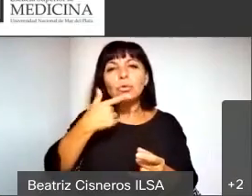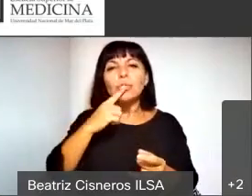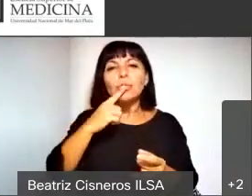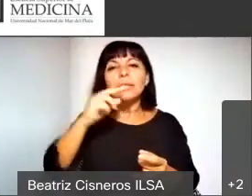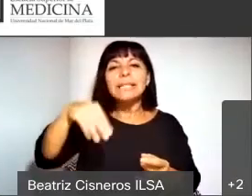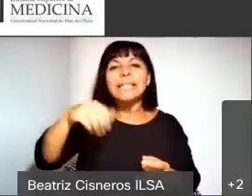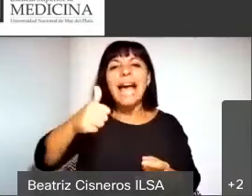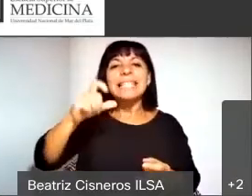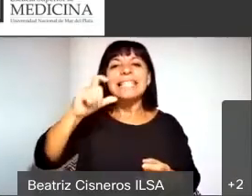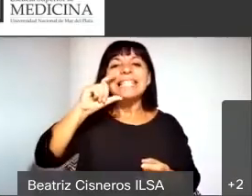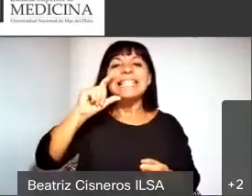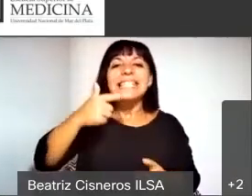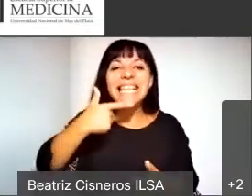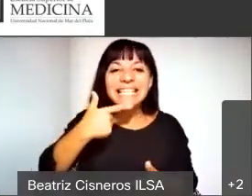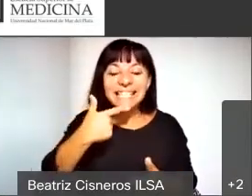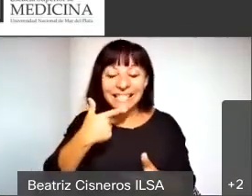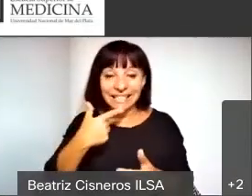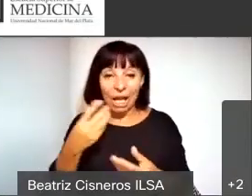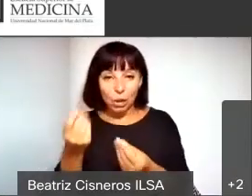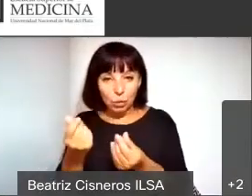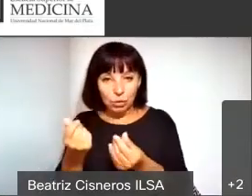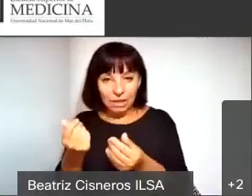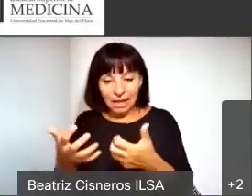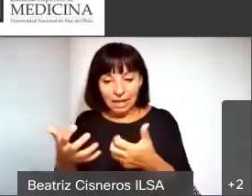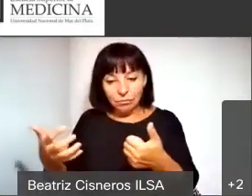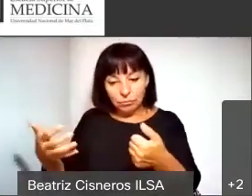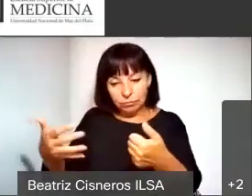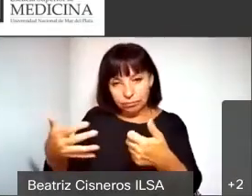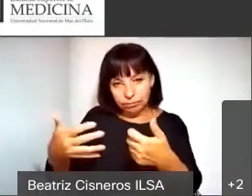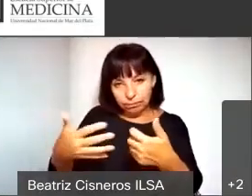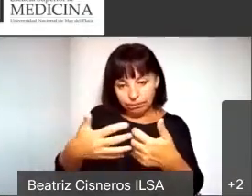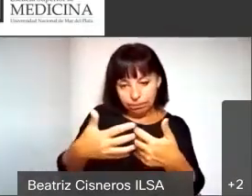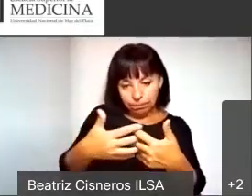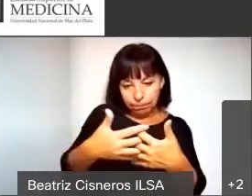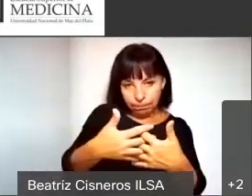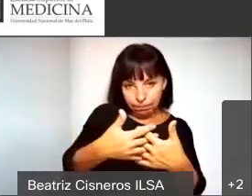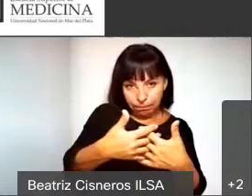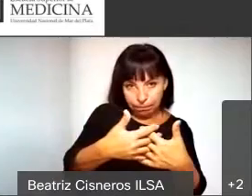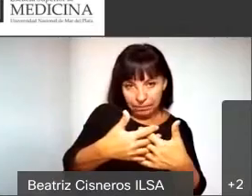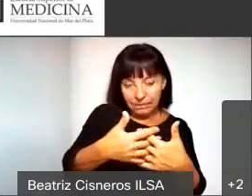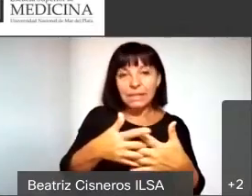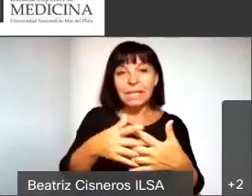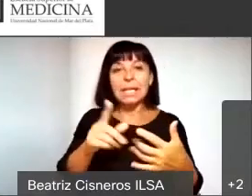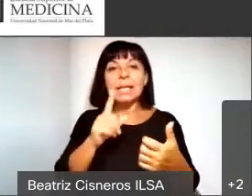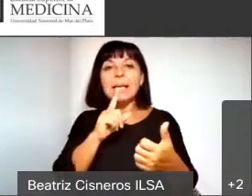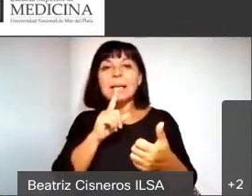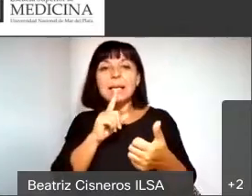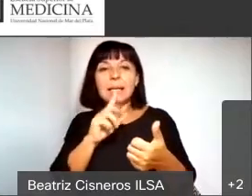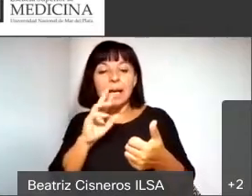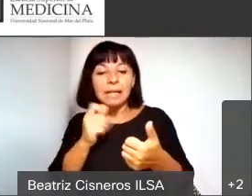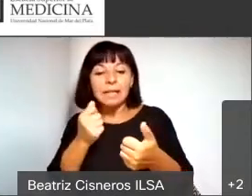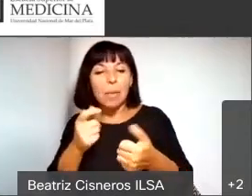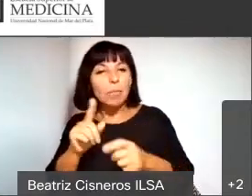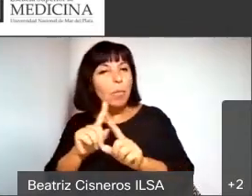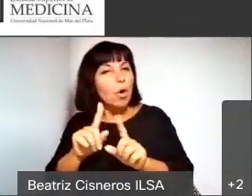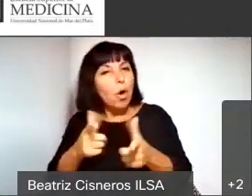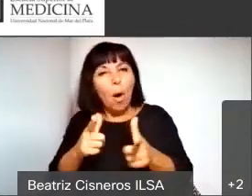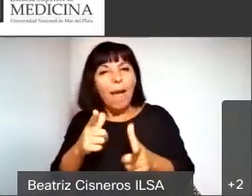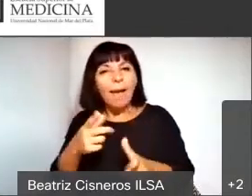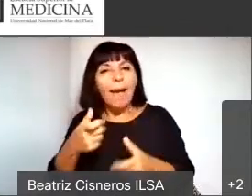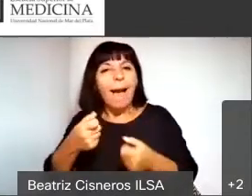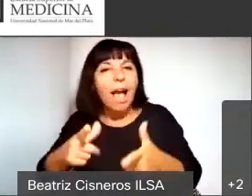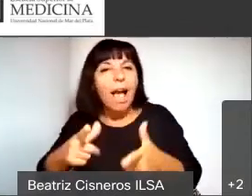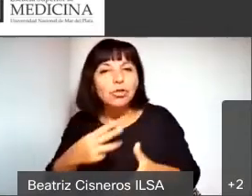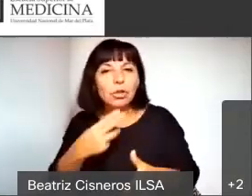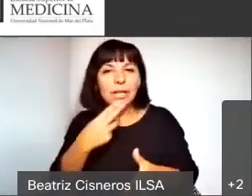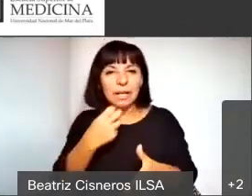van a atravesar la membrana plasmática y ese transporte no va a implicar un gasto energético.